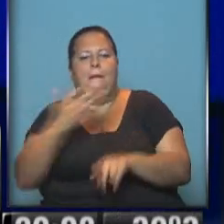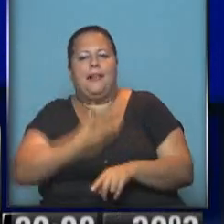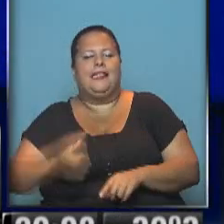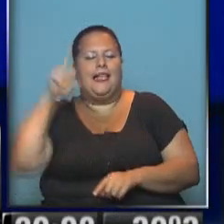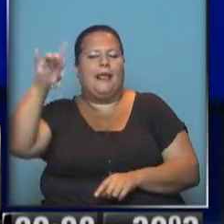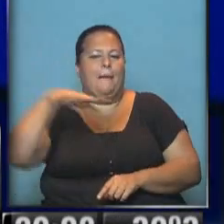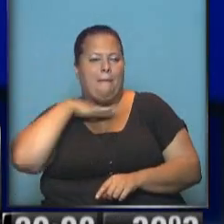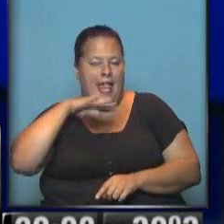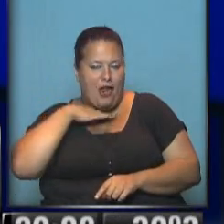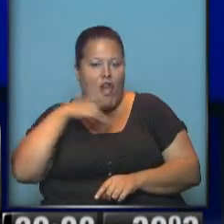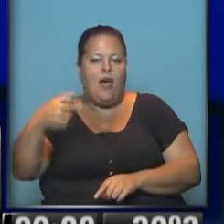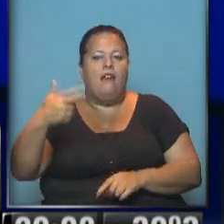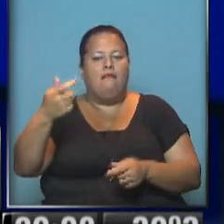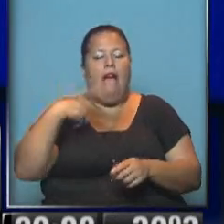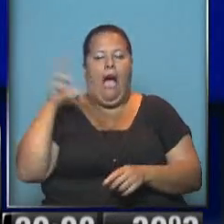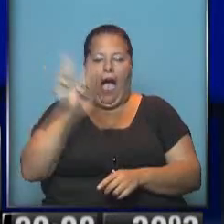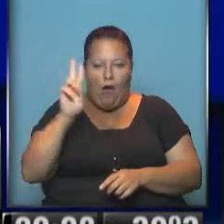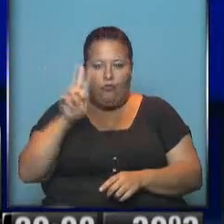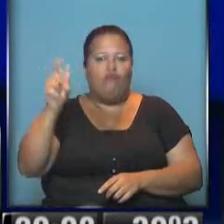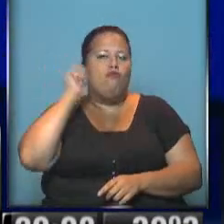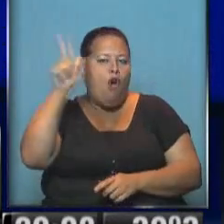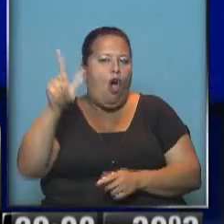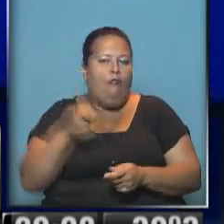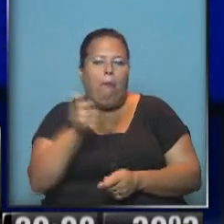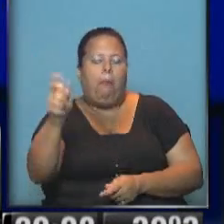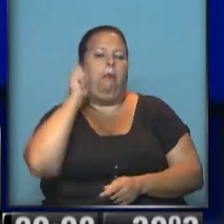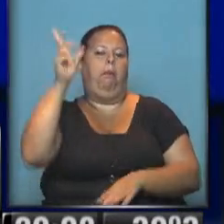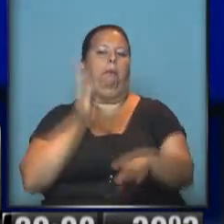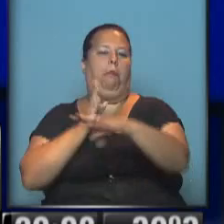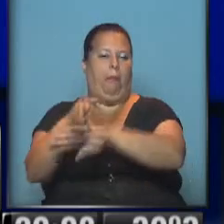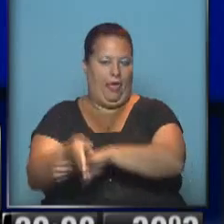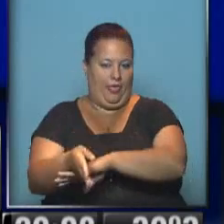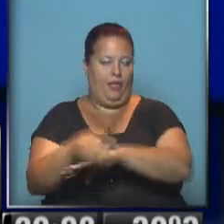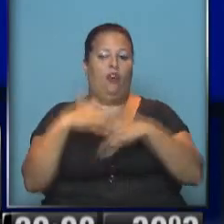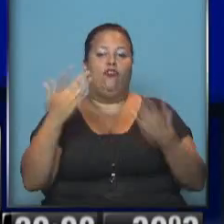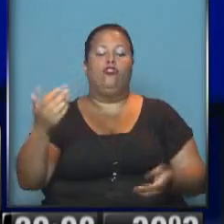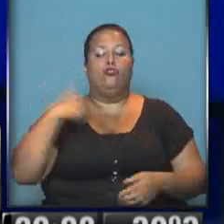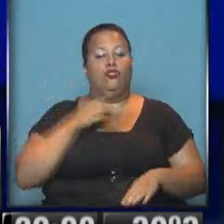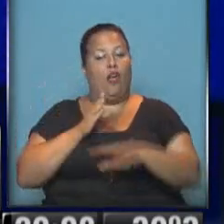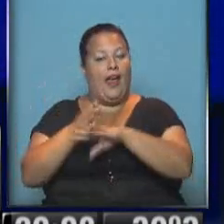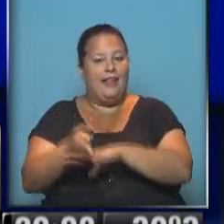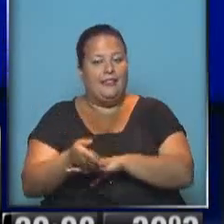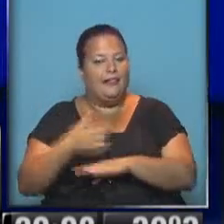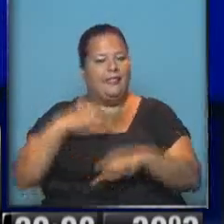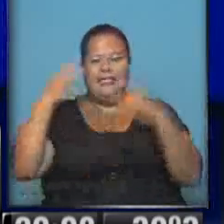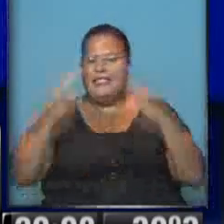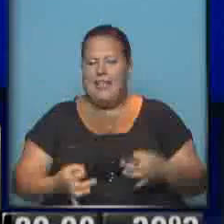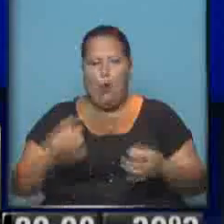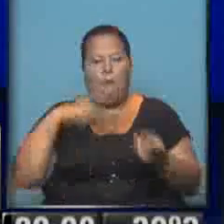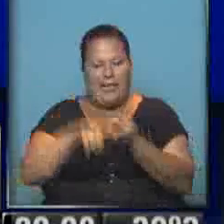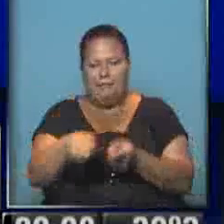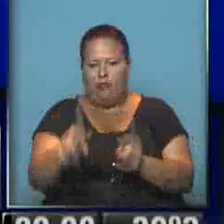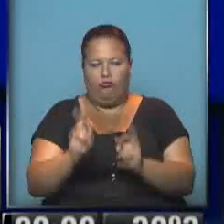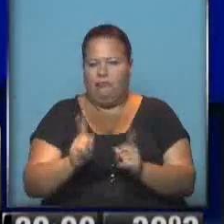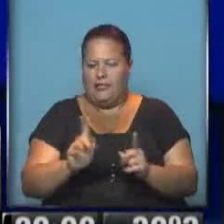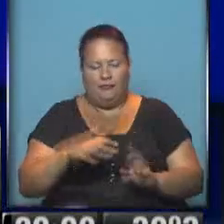de México y ella me logró que pasara. Entonces, cuando yo ingreso, no tenía duda de que mi marido era ese